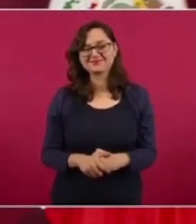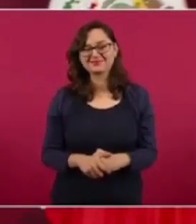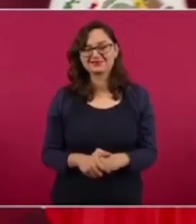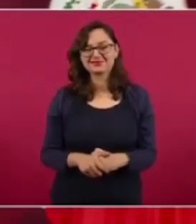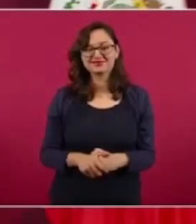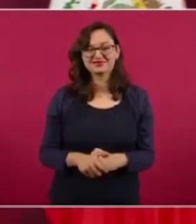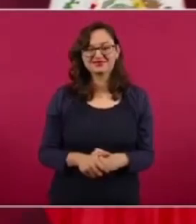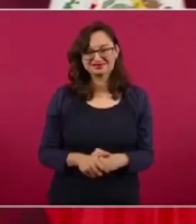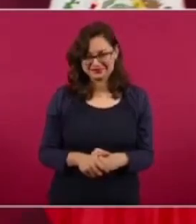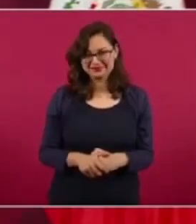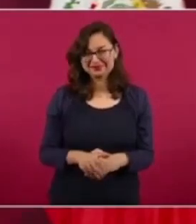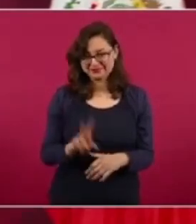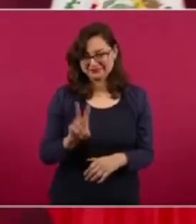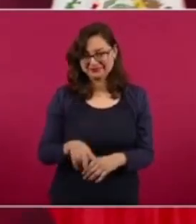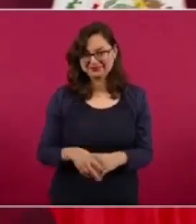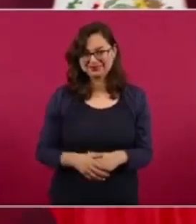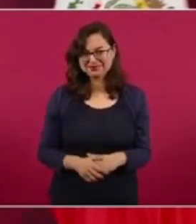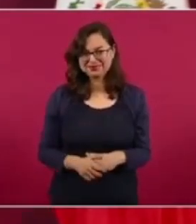¿Sí?